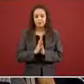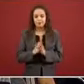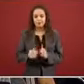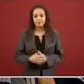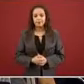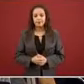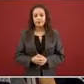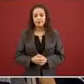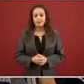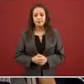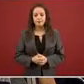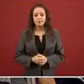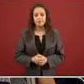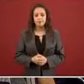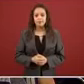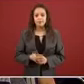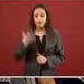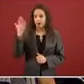Esta